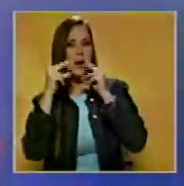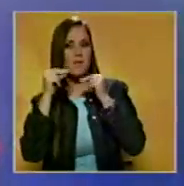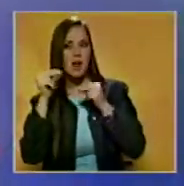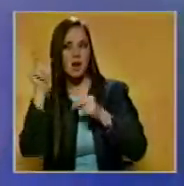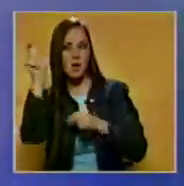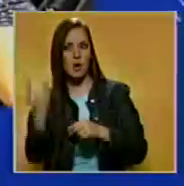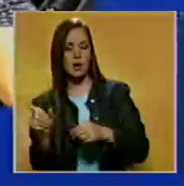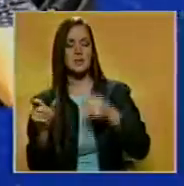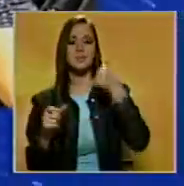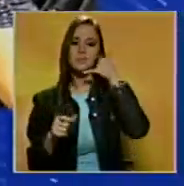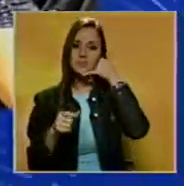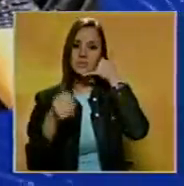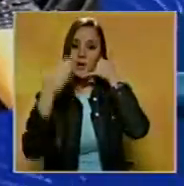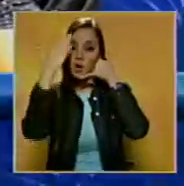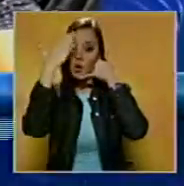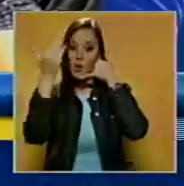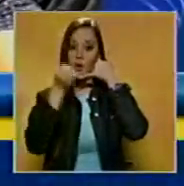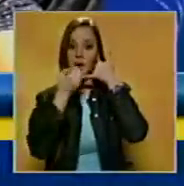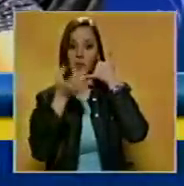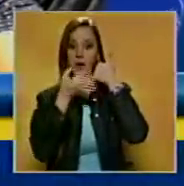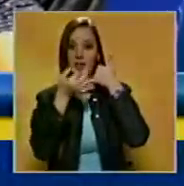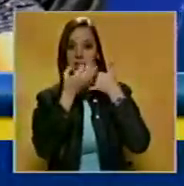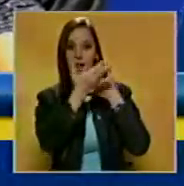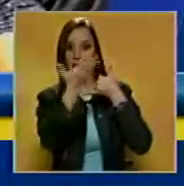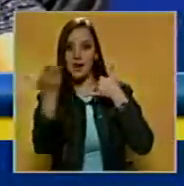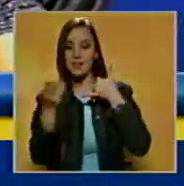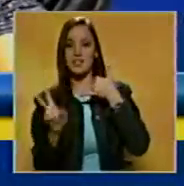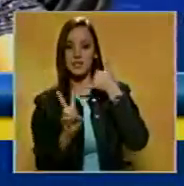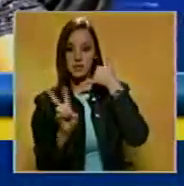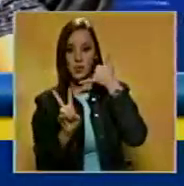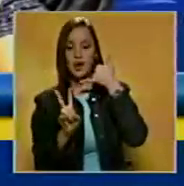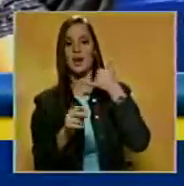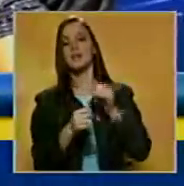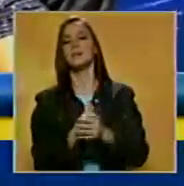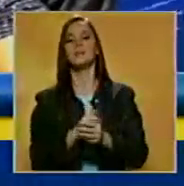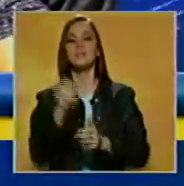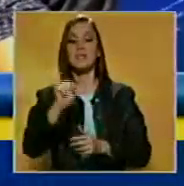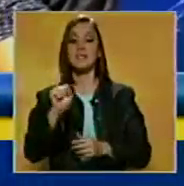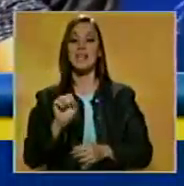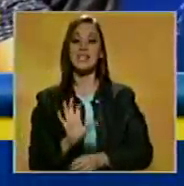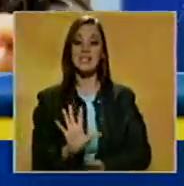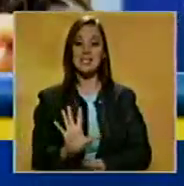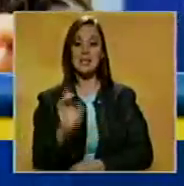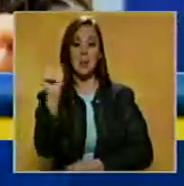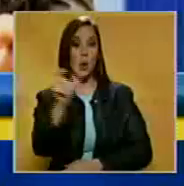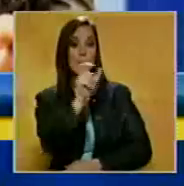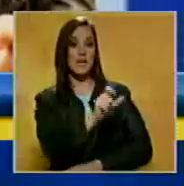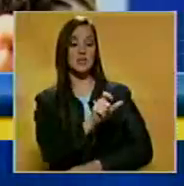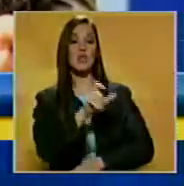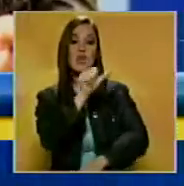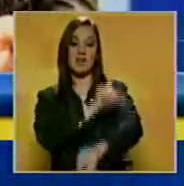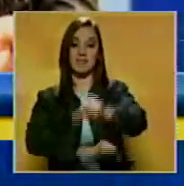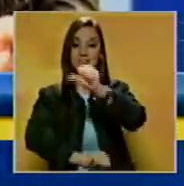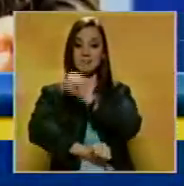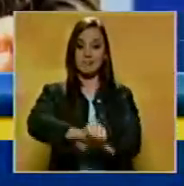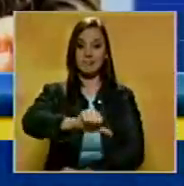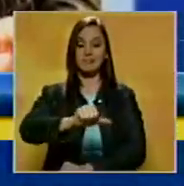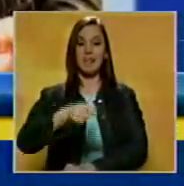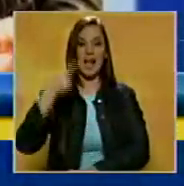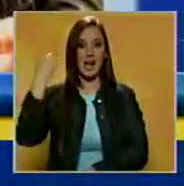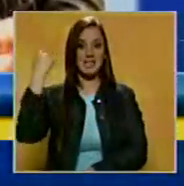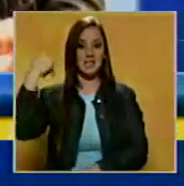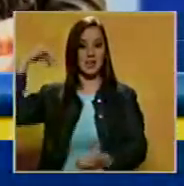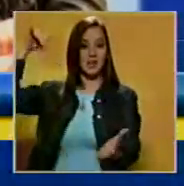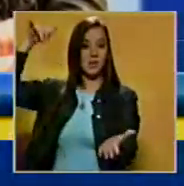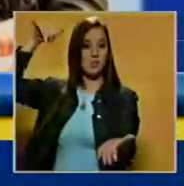Gustavo. Buenas tardes, Endrina, y muy buenas tardes a toda Venezuela. Pues sí, un total de 5 personas resultaron lesionadas en el accidente